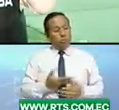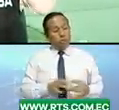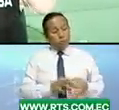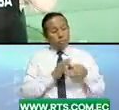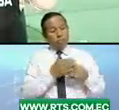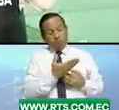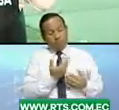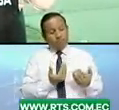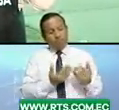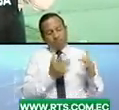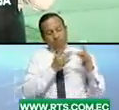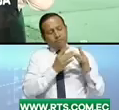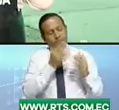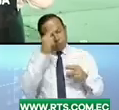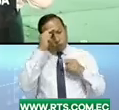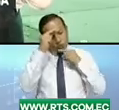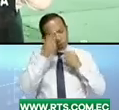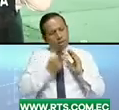noches.